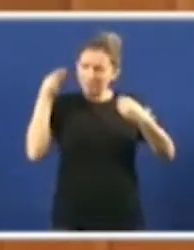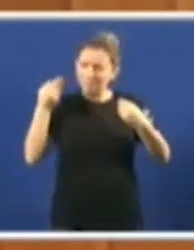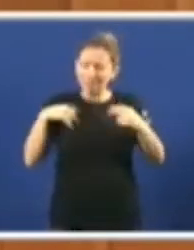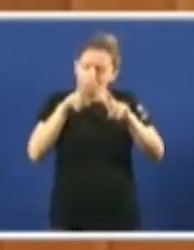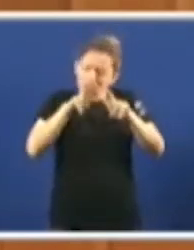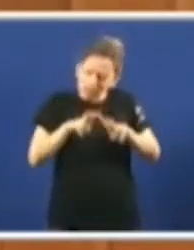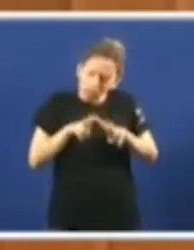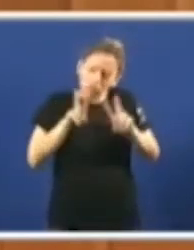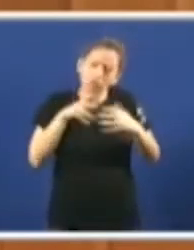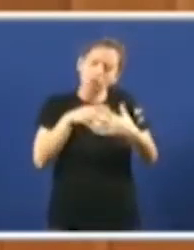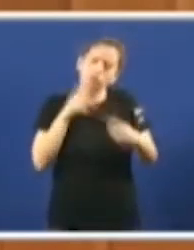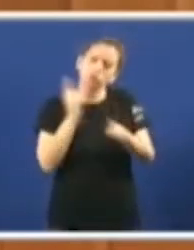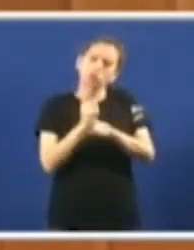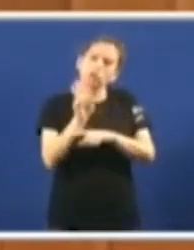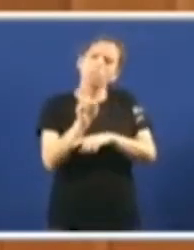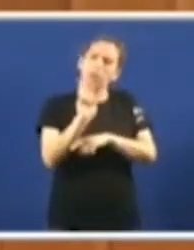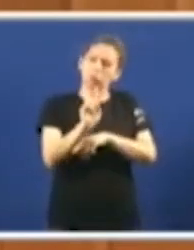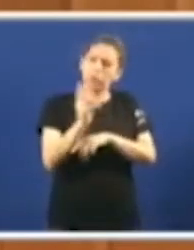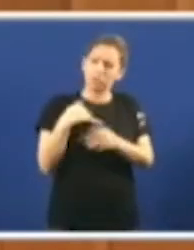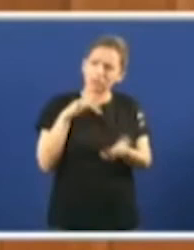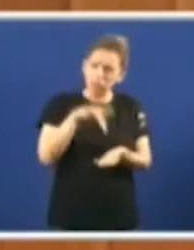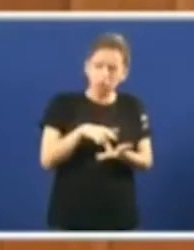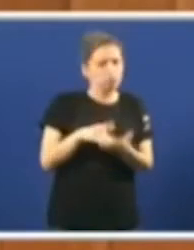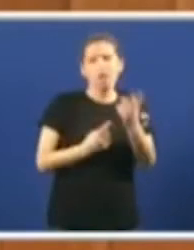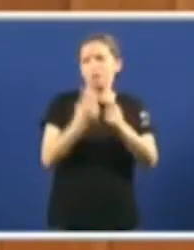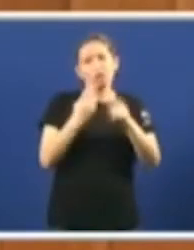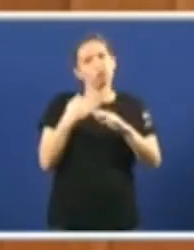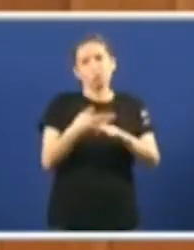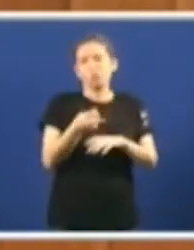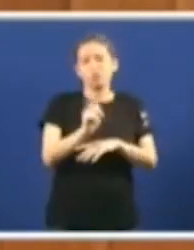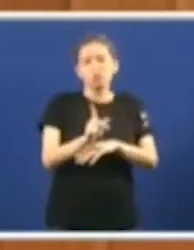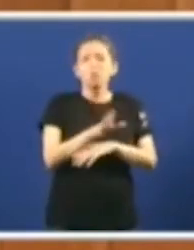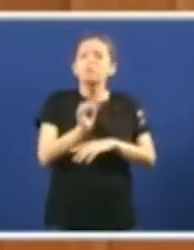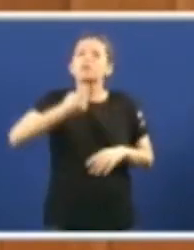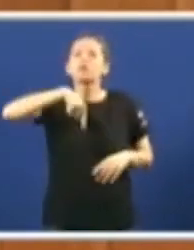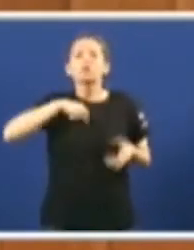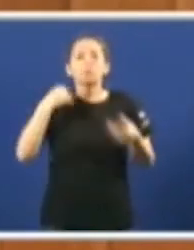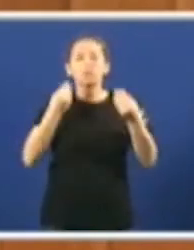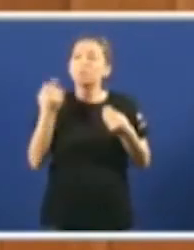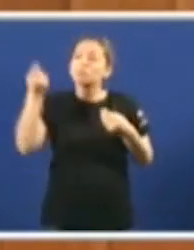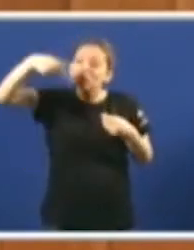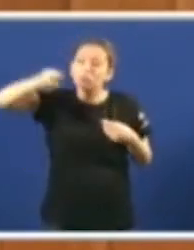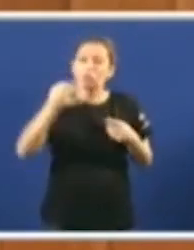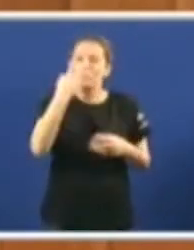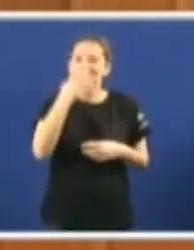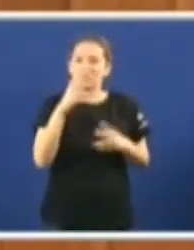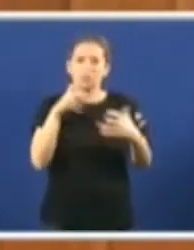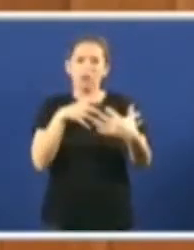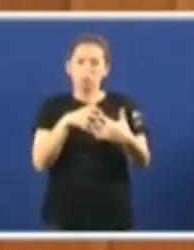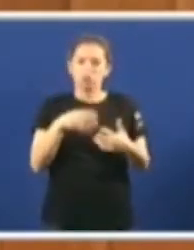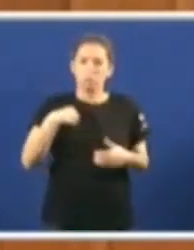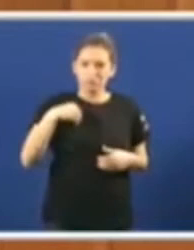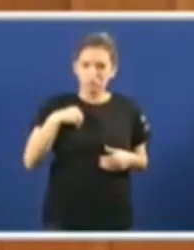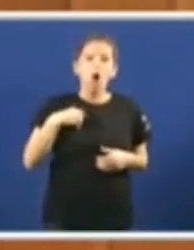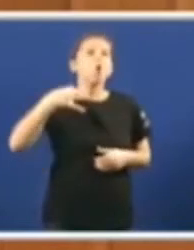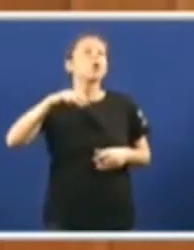na loita contra a vespa velutina. Son datos claramente insuficientes e precisamos que realmente se tomen en serio esta loita e non únicamente para